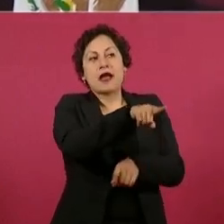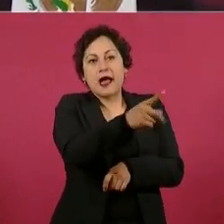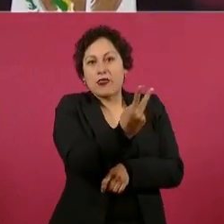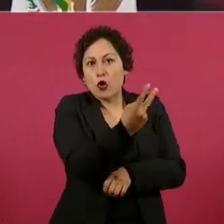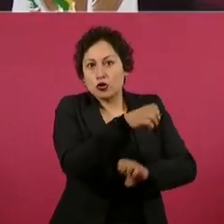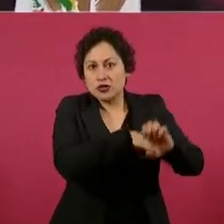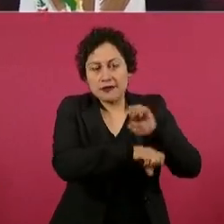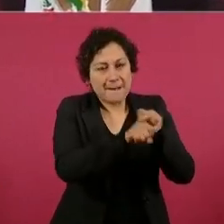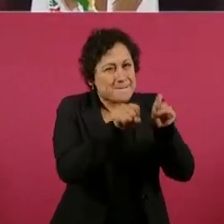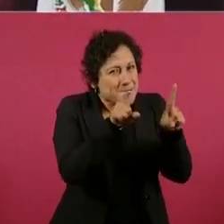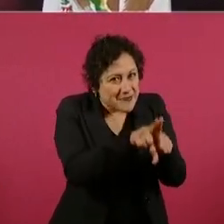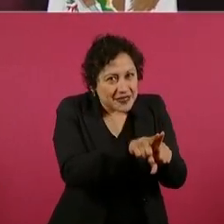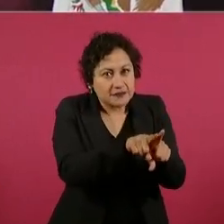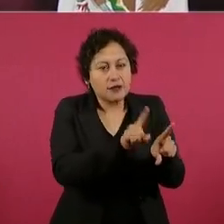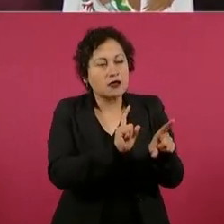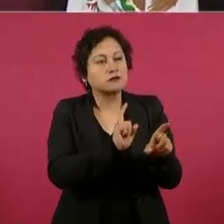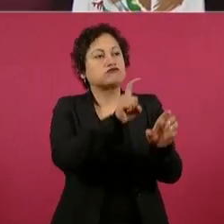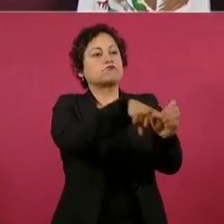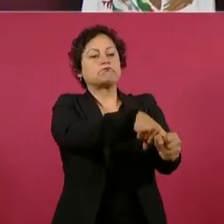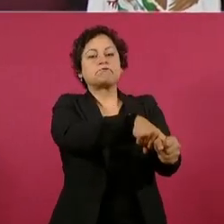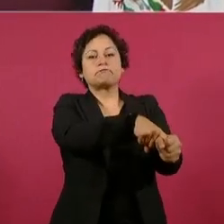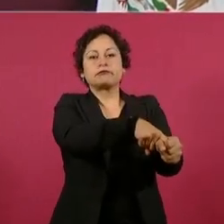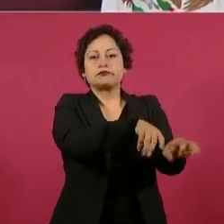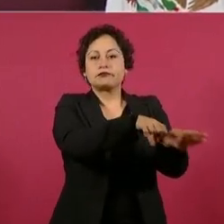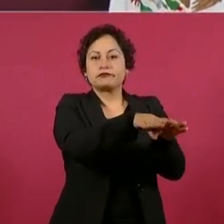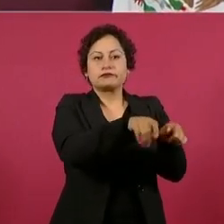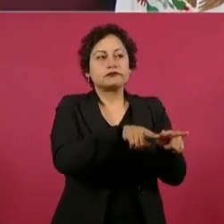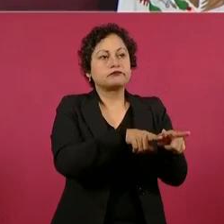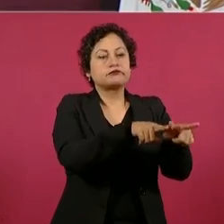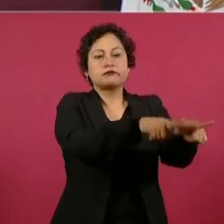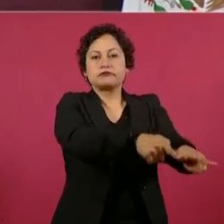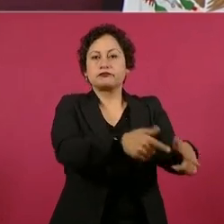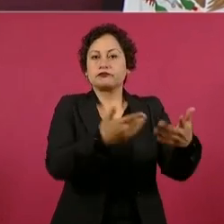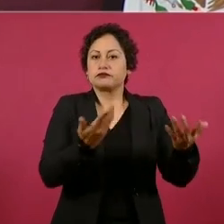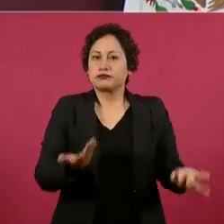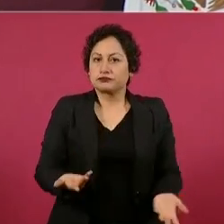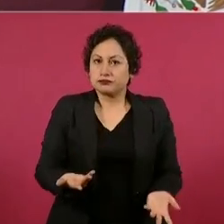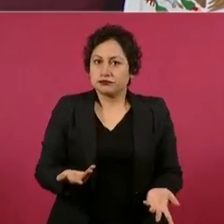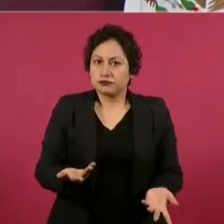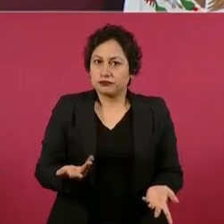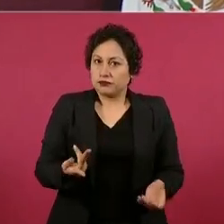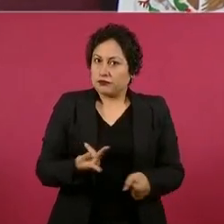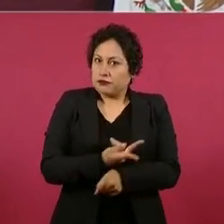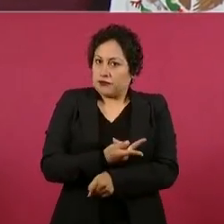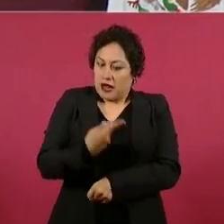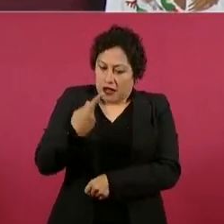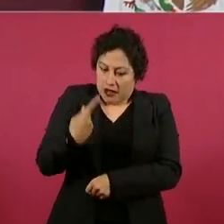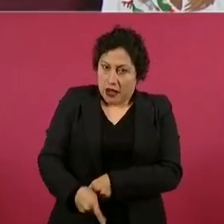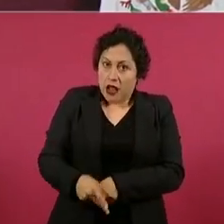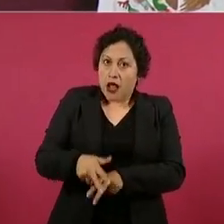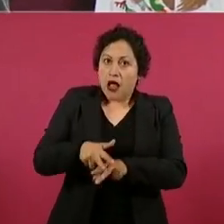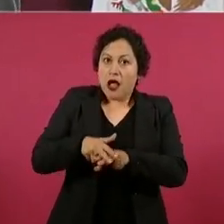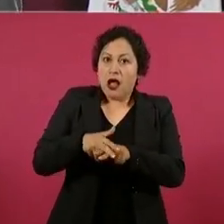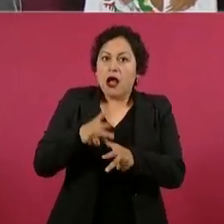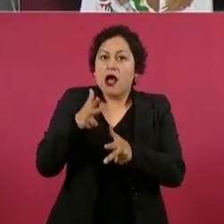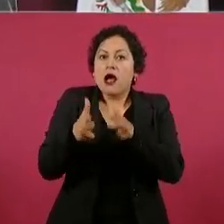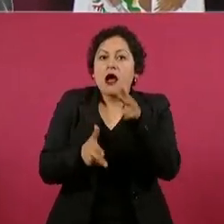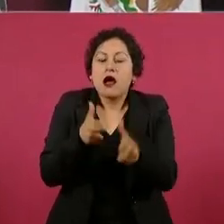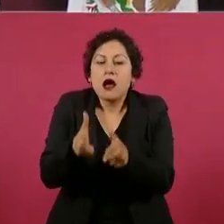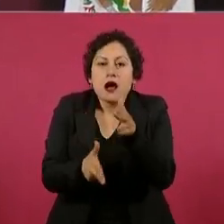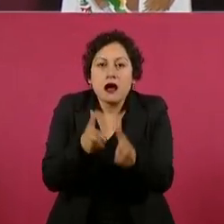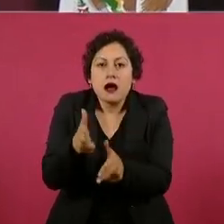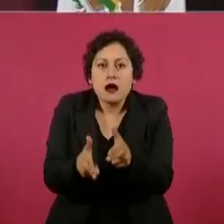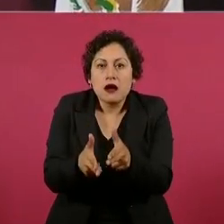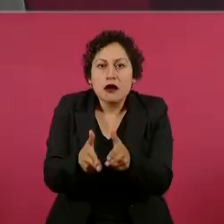recibido o a las que se les habían entregado los ferrocarriles nacionales. Pero aquí nos estamos ahorrando